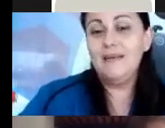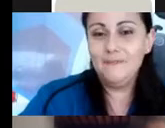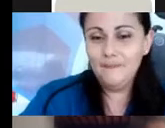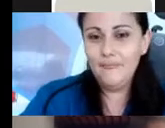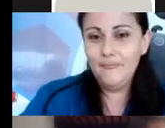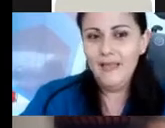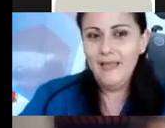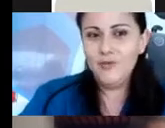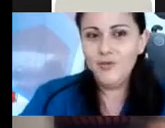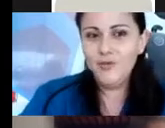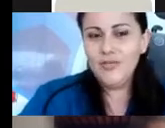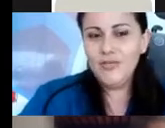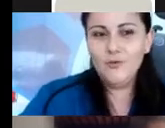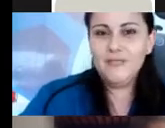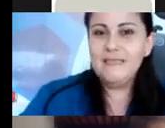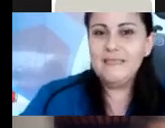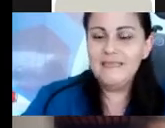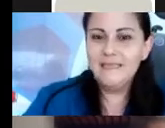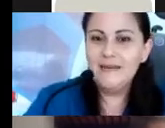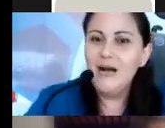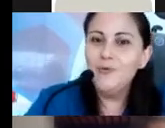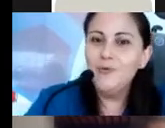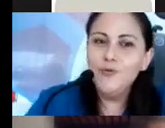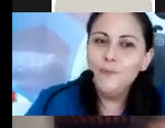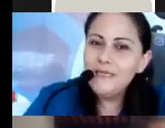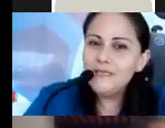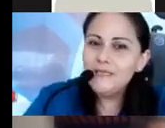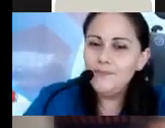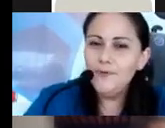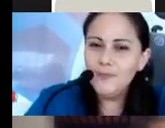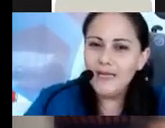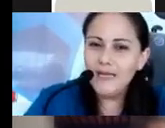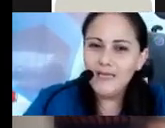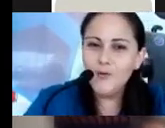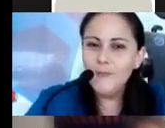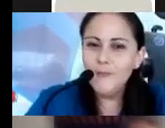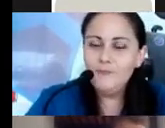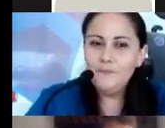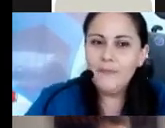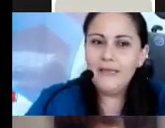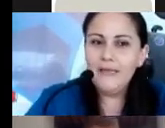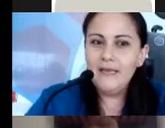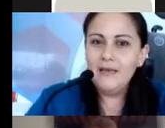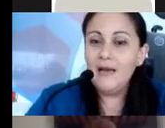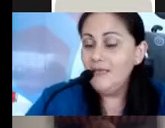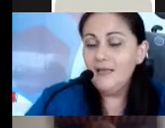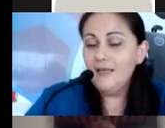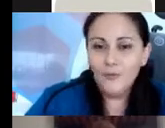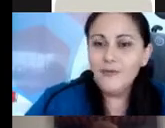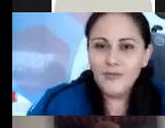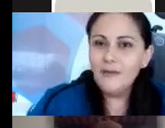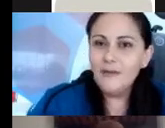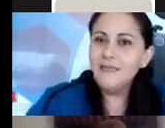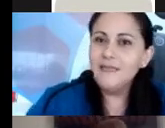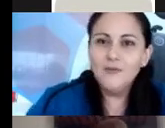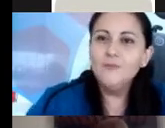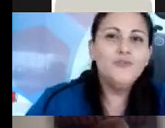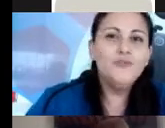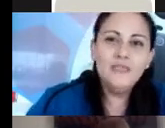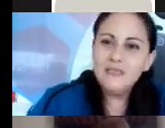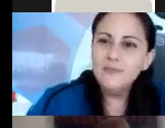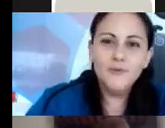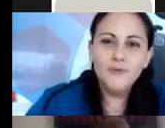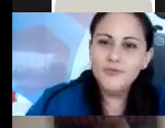gravedad. Nosotros en ortesis trabajamos un principio biomecánico que a mí en lo personal me ha